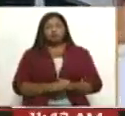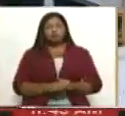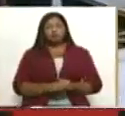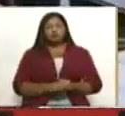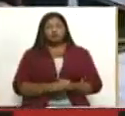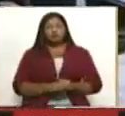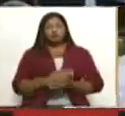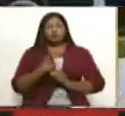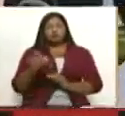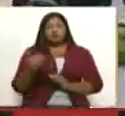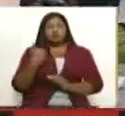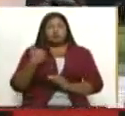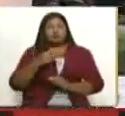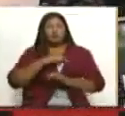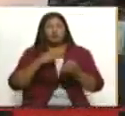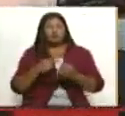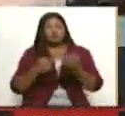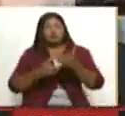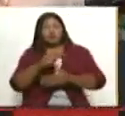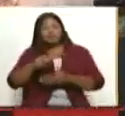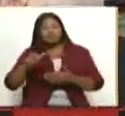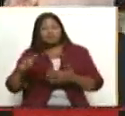causando más dolor y más víctimas.